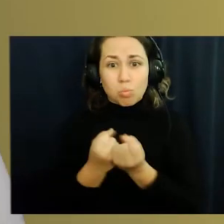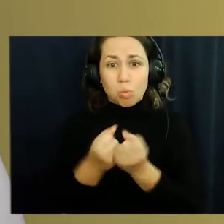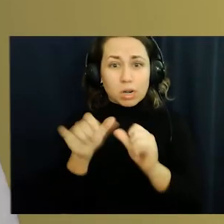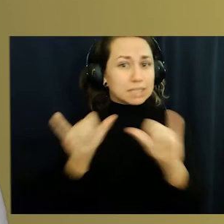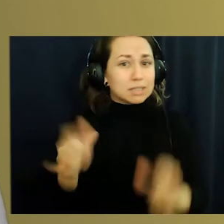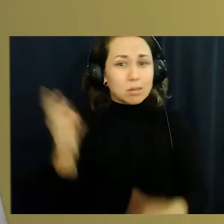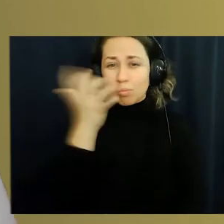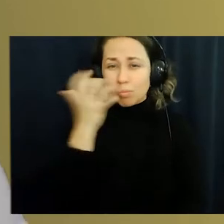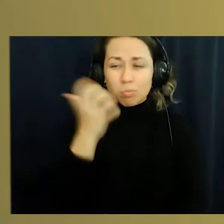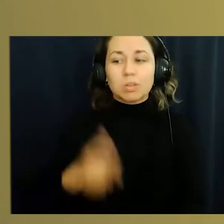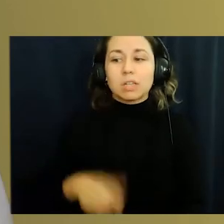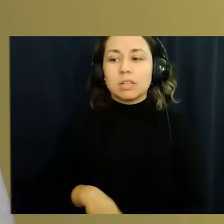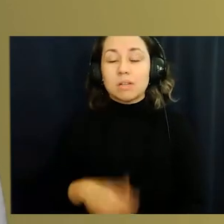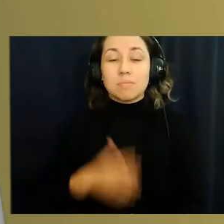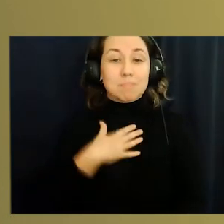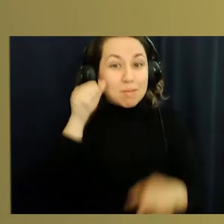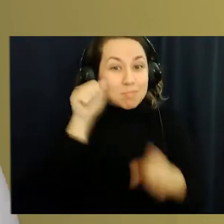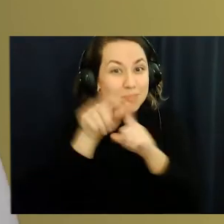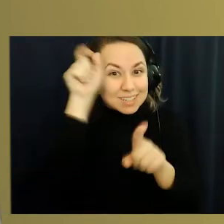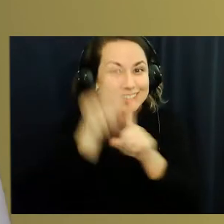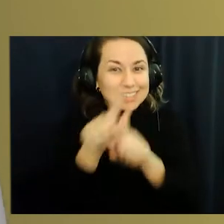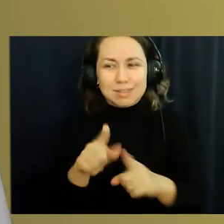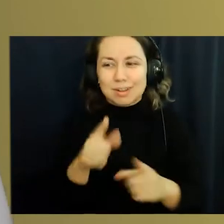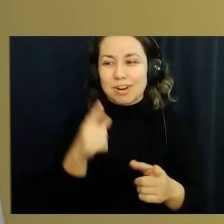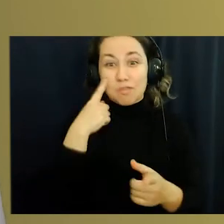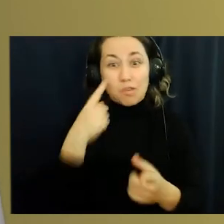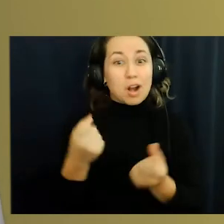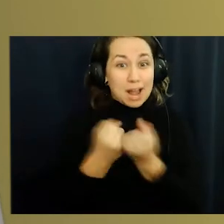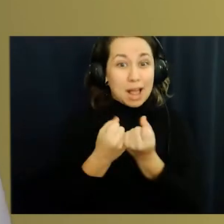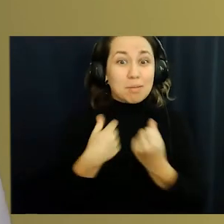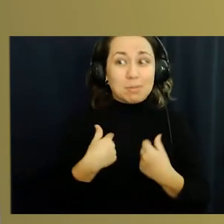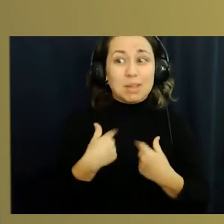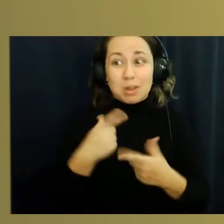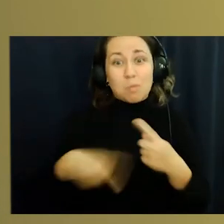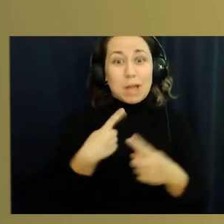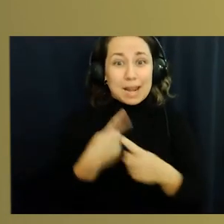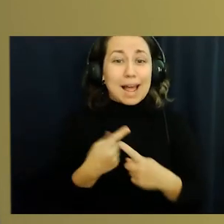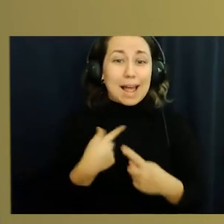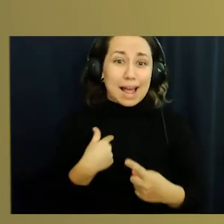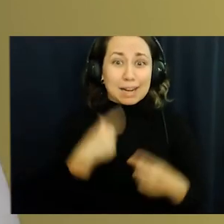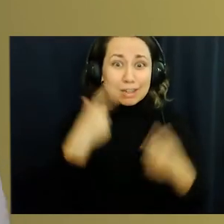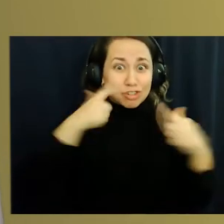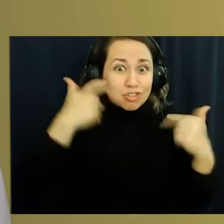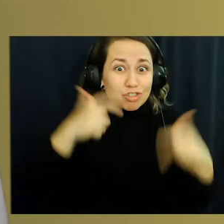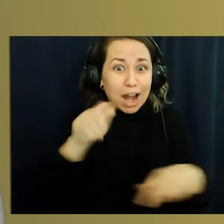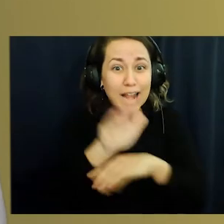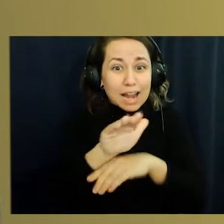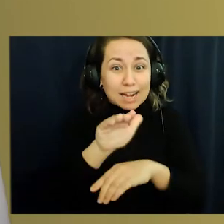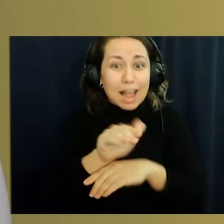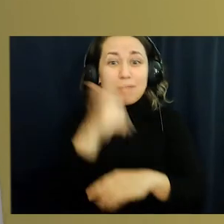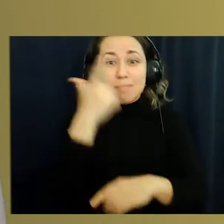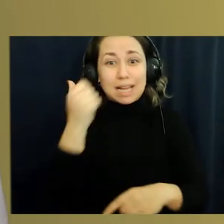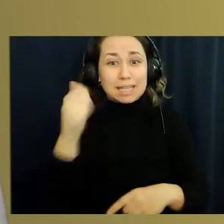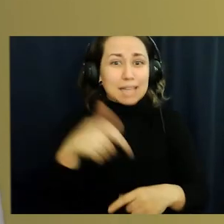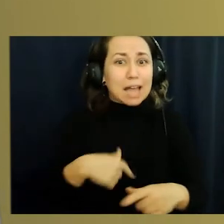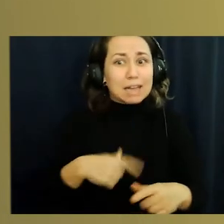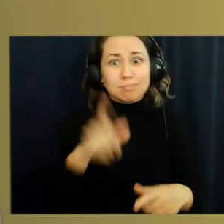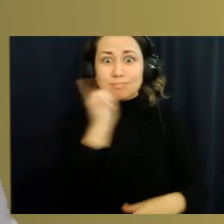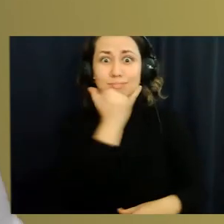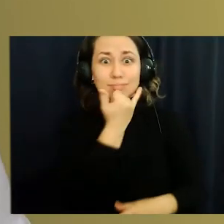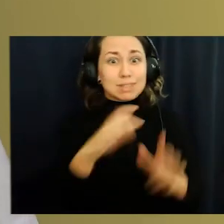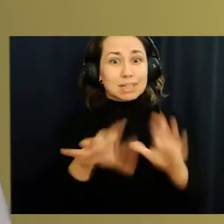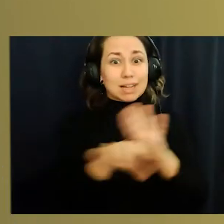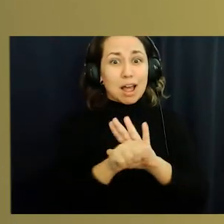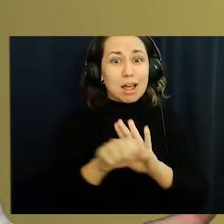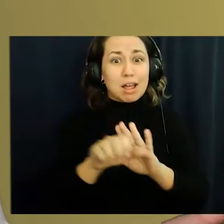Quiero agradecer a mis padres por siempre apoyarme, mis hermanos por apoyarme cuando lloraba cada noche porque tenía una